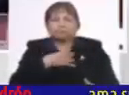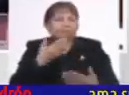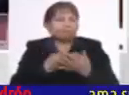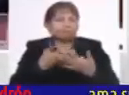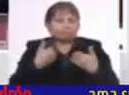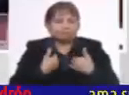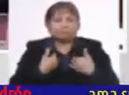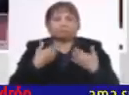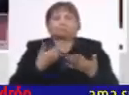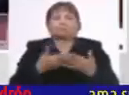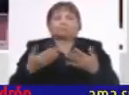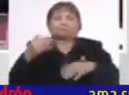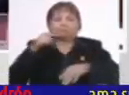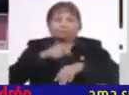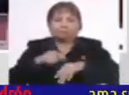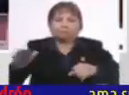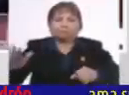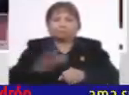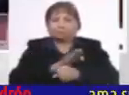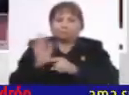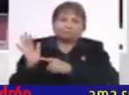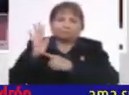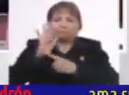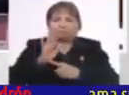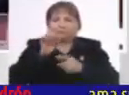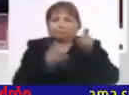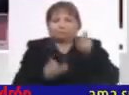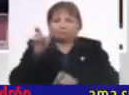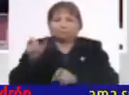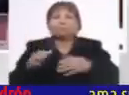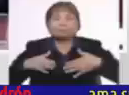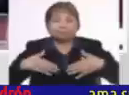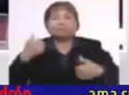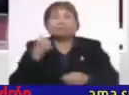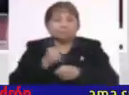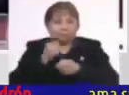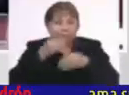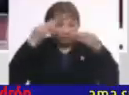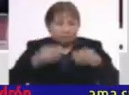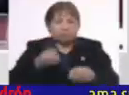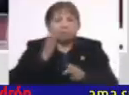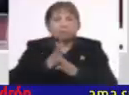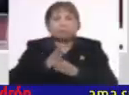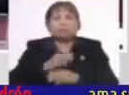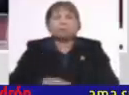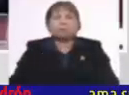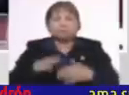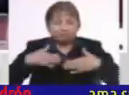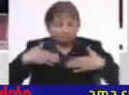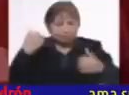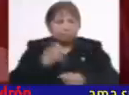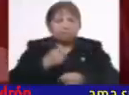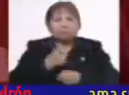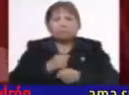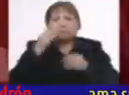haber tenido tiempo suficiente para demostrar a nuestra población que se puede trabajar con eficiencia que se puede